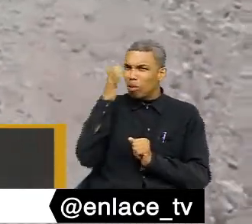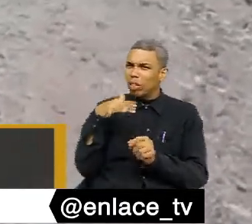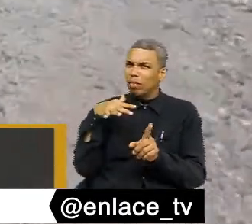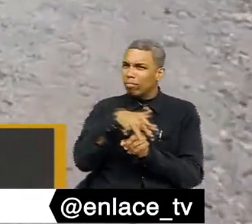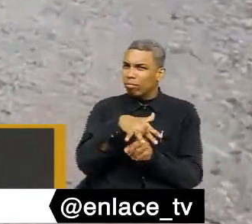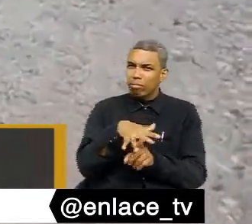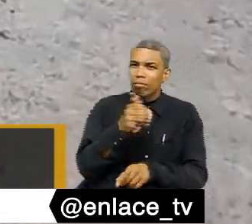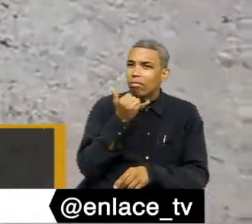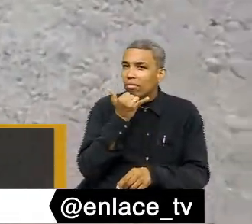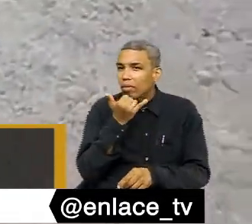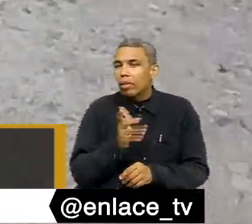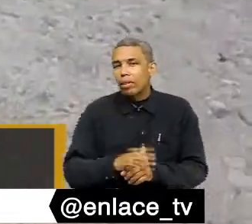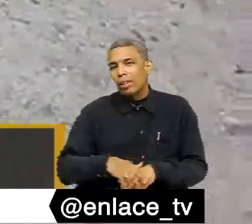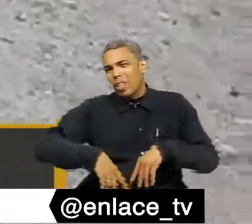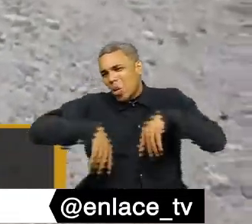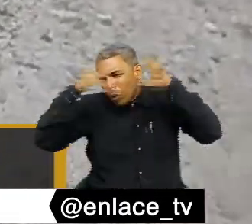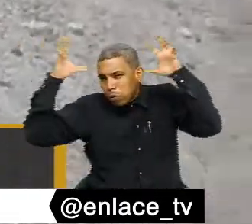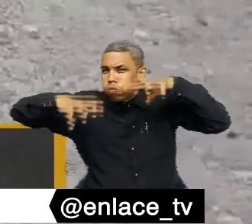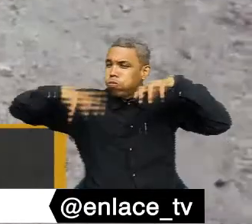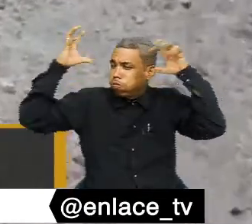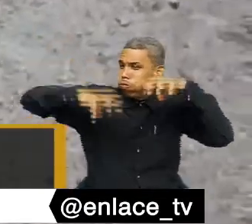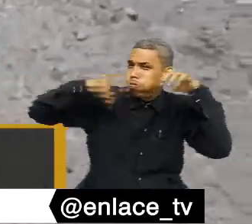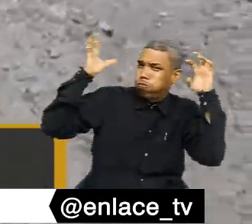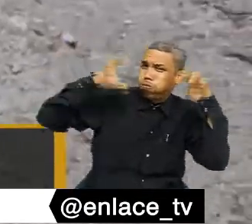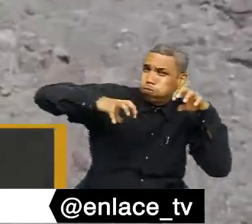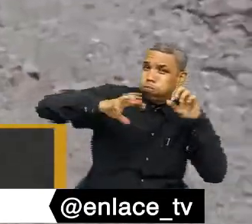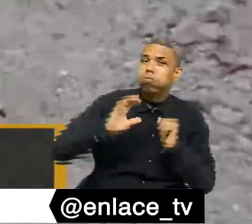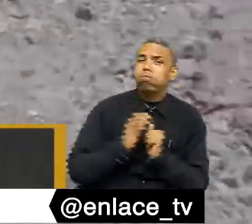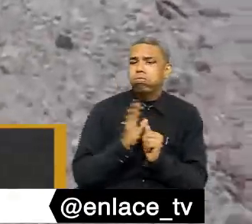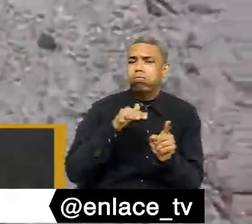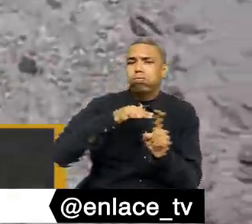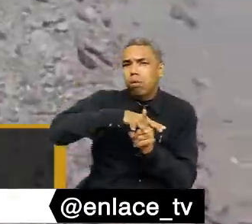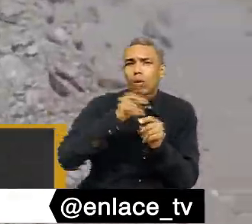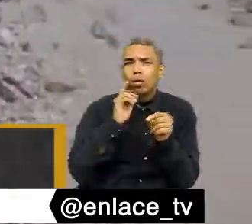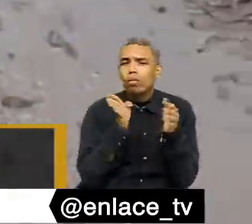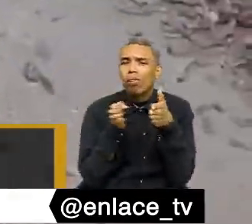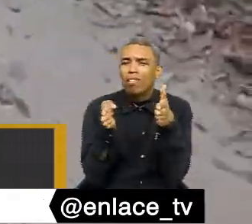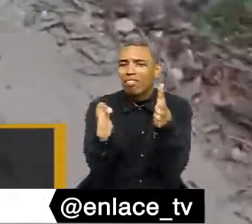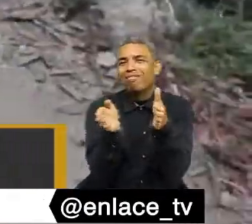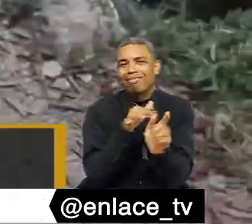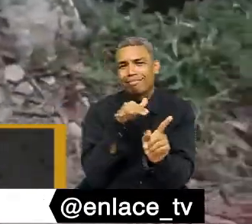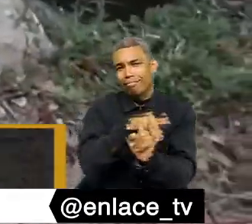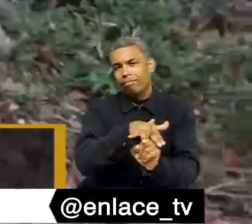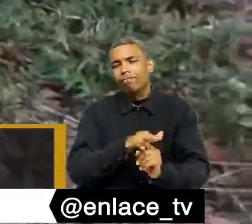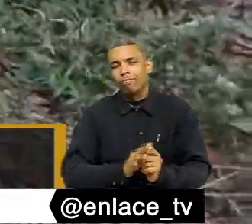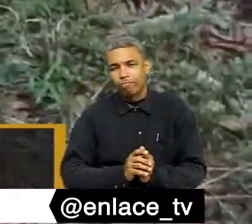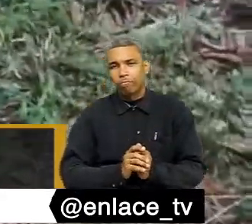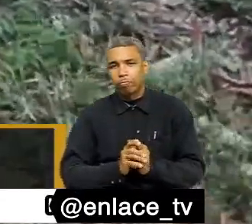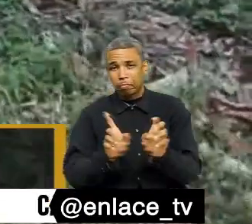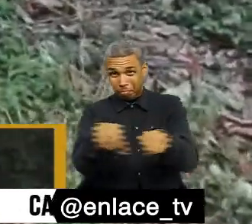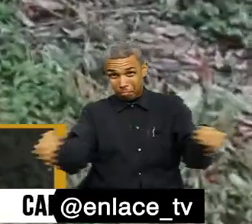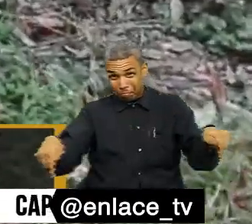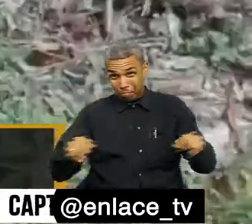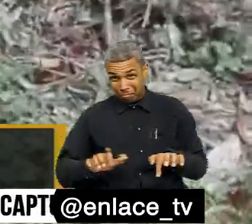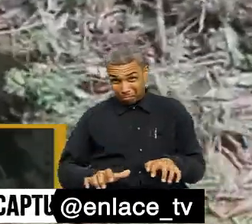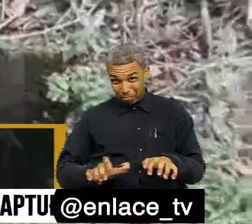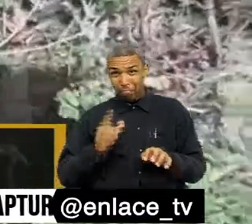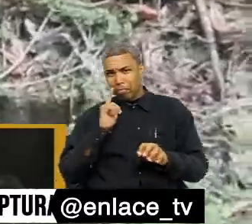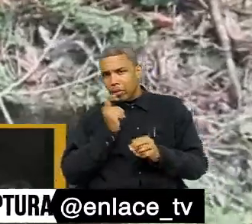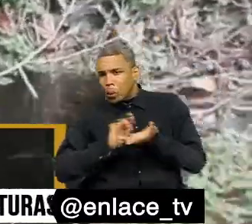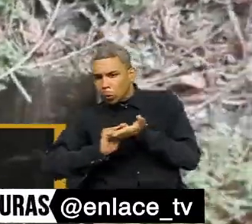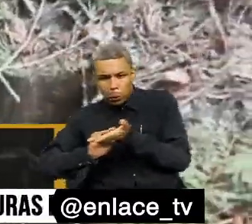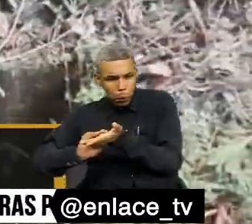hizo colapsar la alcantarilla de aguas lluvia, afectando así la carretera. Desde la Secretaría de Infraestructura y la Inspección de Policía se han realizado